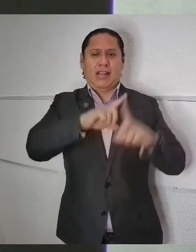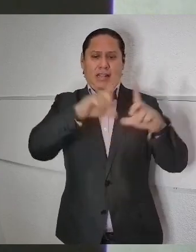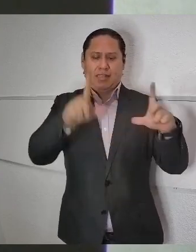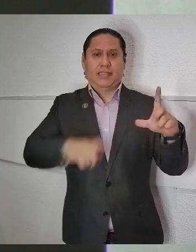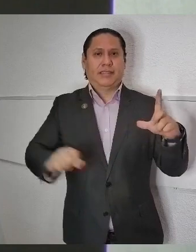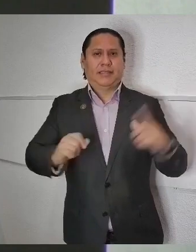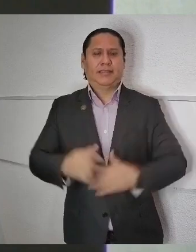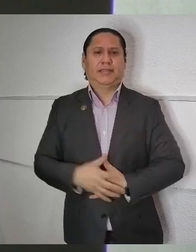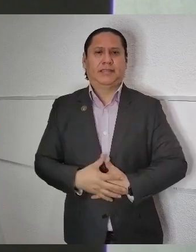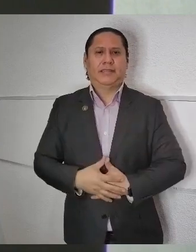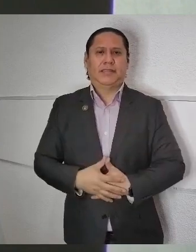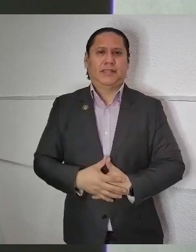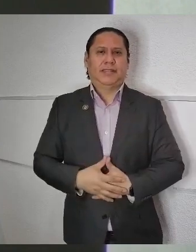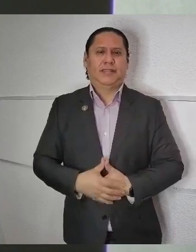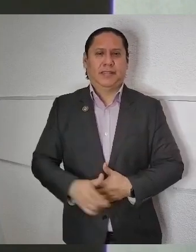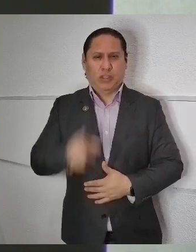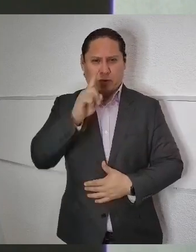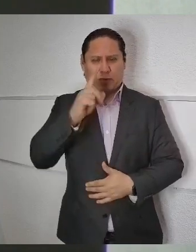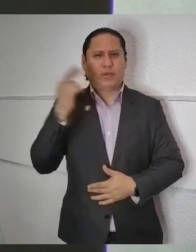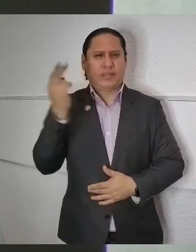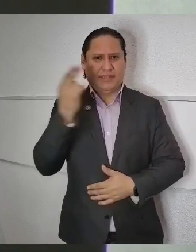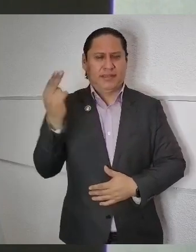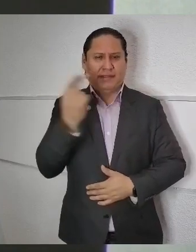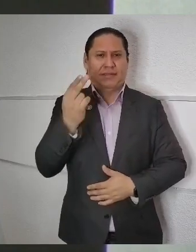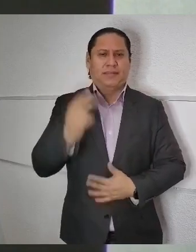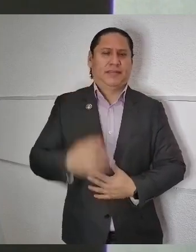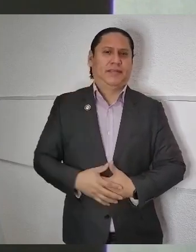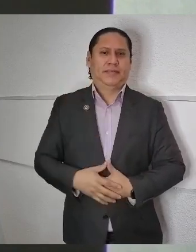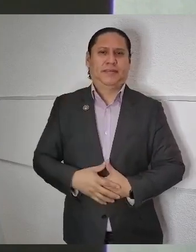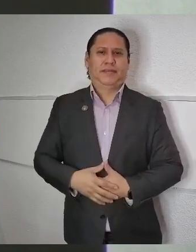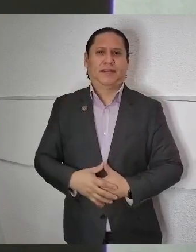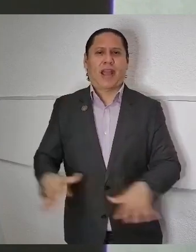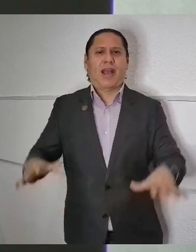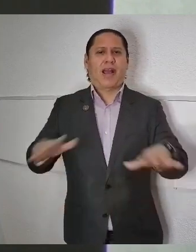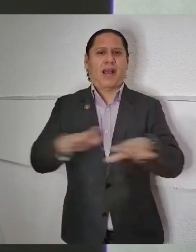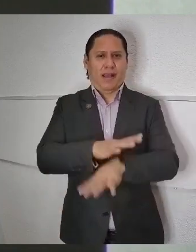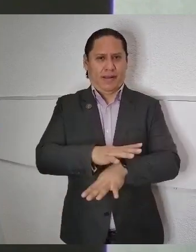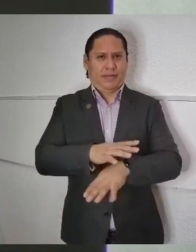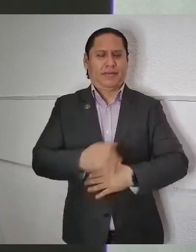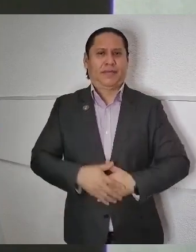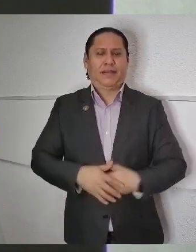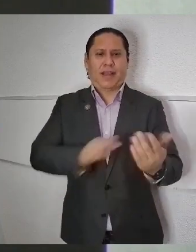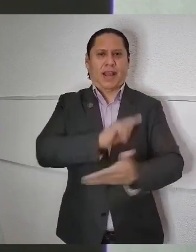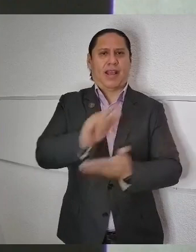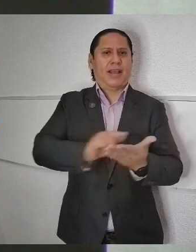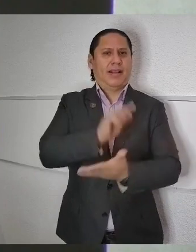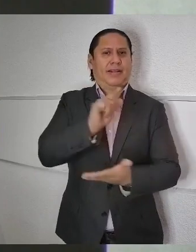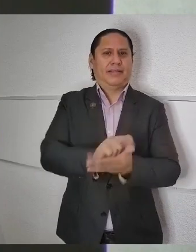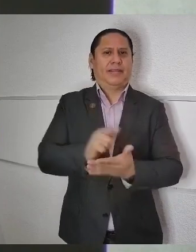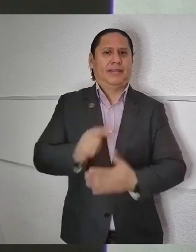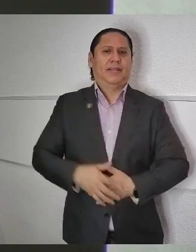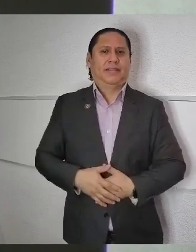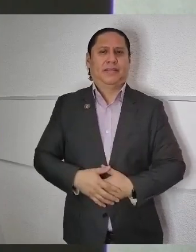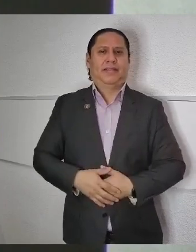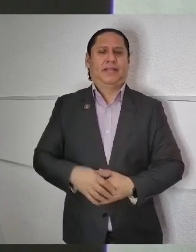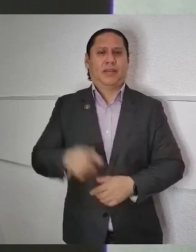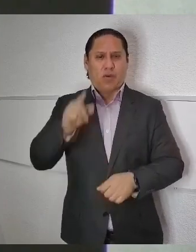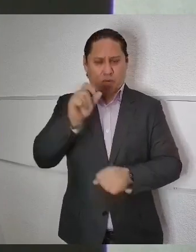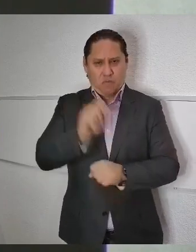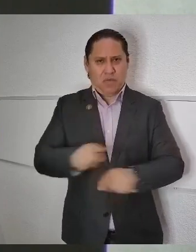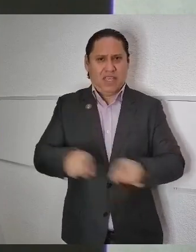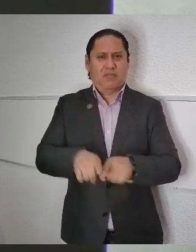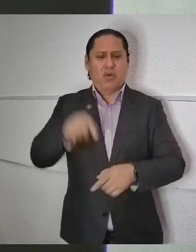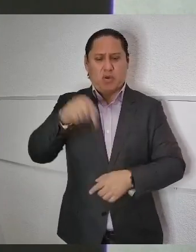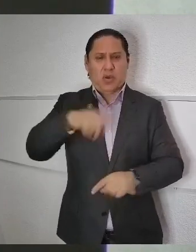país, era una necesidad modificar la ley que el mismo día de hoy